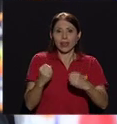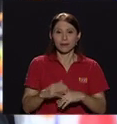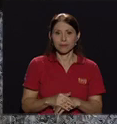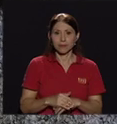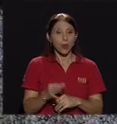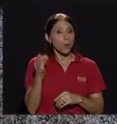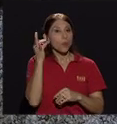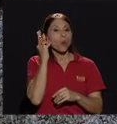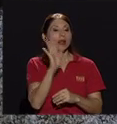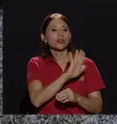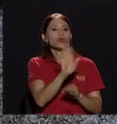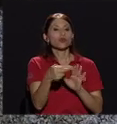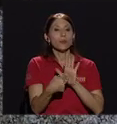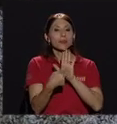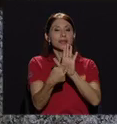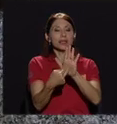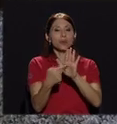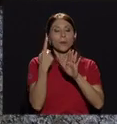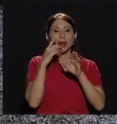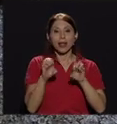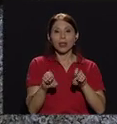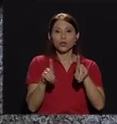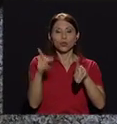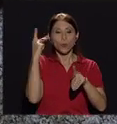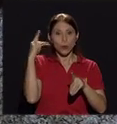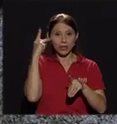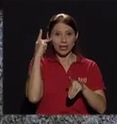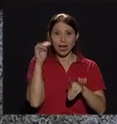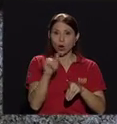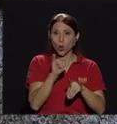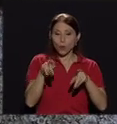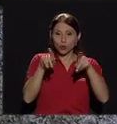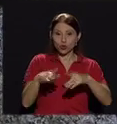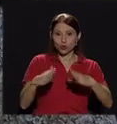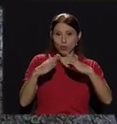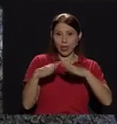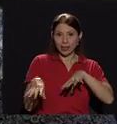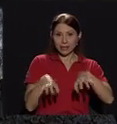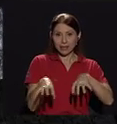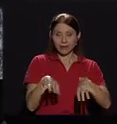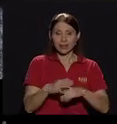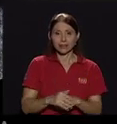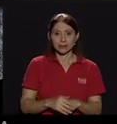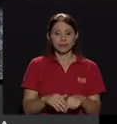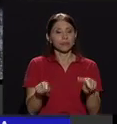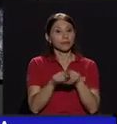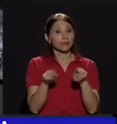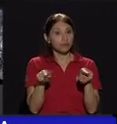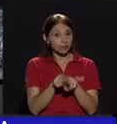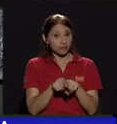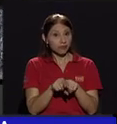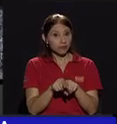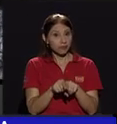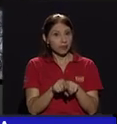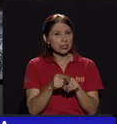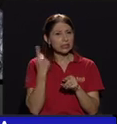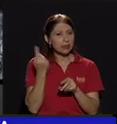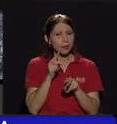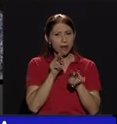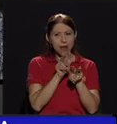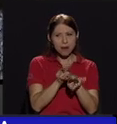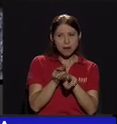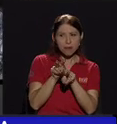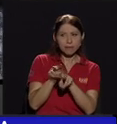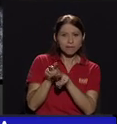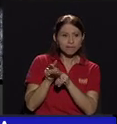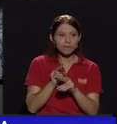representatividad de las mujeres en cuanto a la educación política como ciudadanas activas y también el mantenerlos vigilantes en